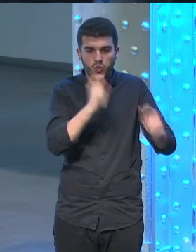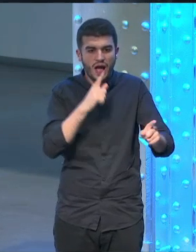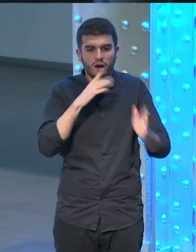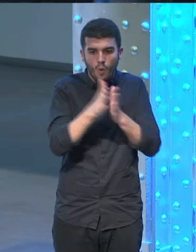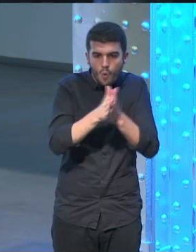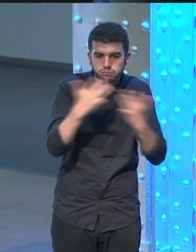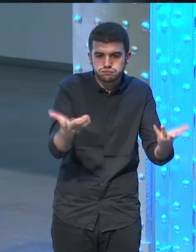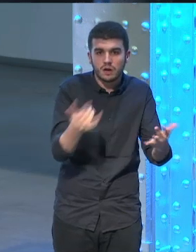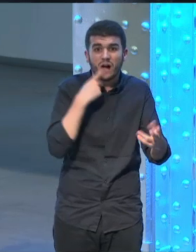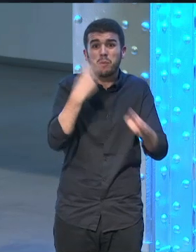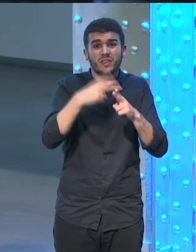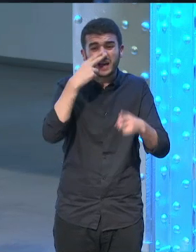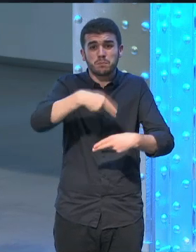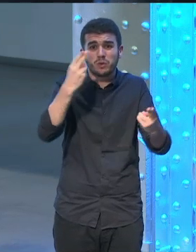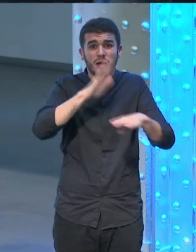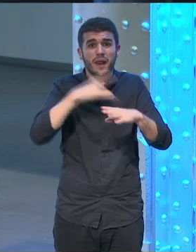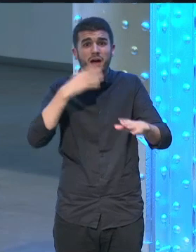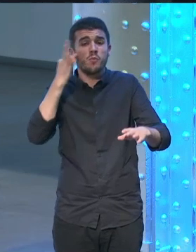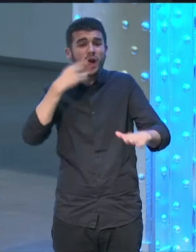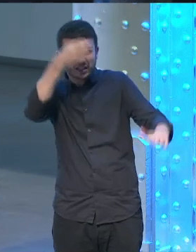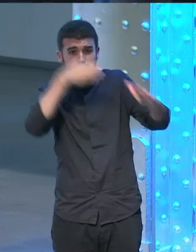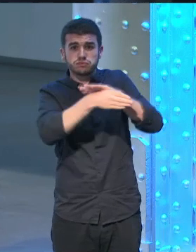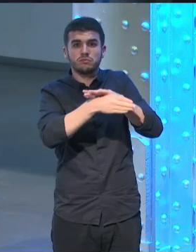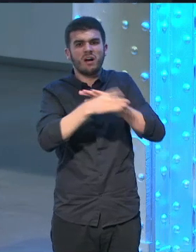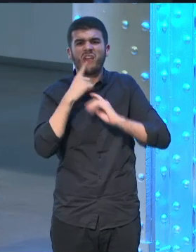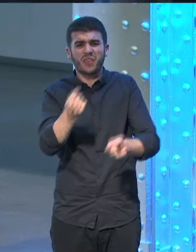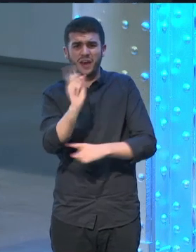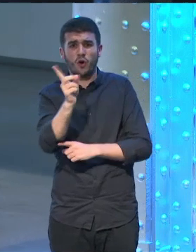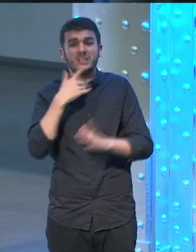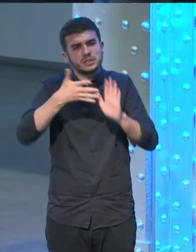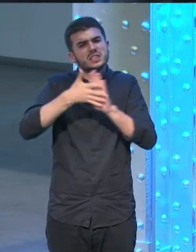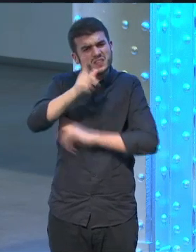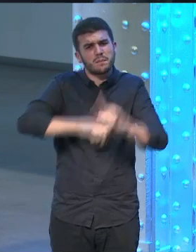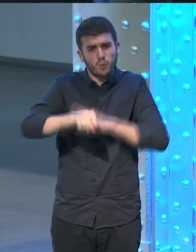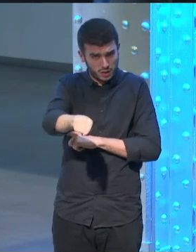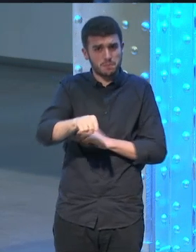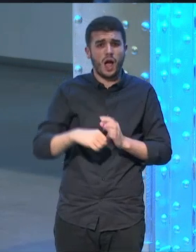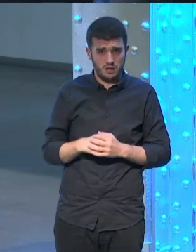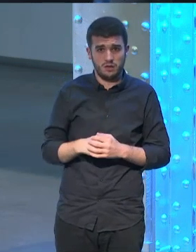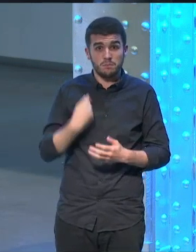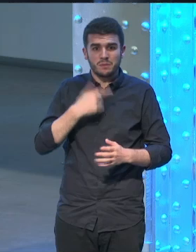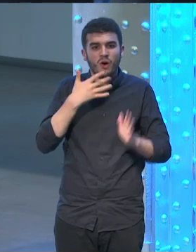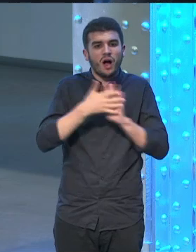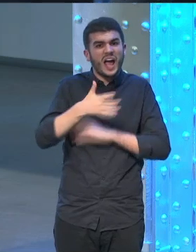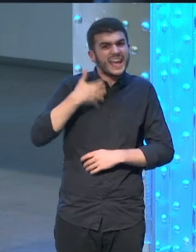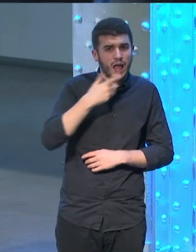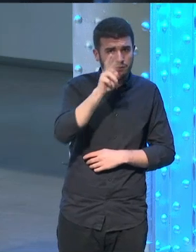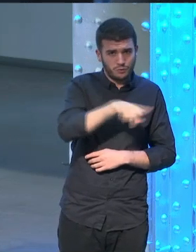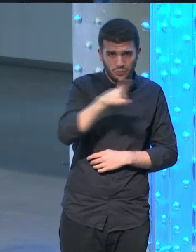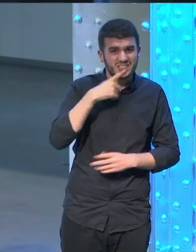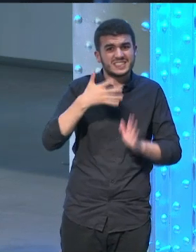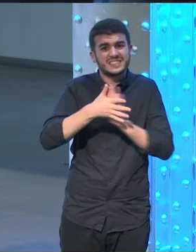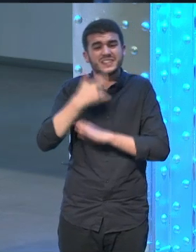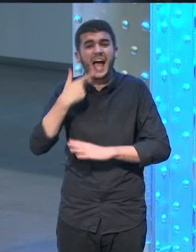de políticas públicas el que las mujeres accedan. Entonces, esto es un problema. El enfoque como defensa no es la solución, tampoco